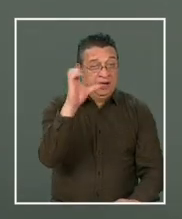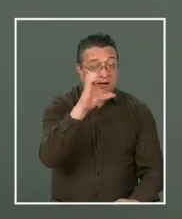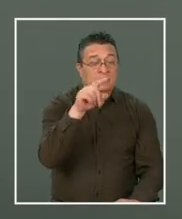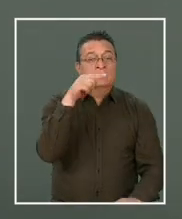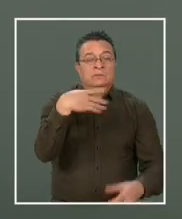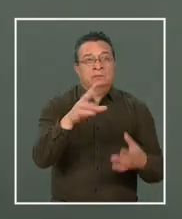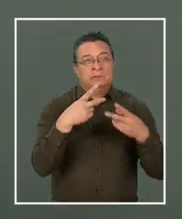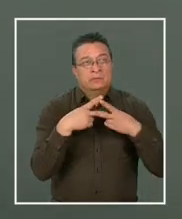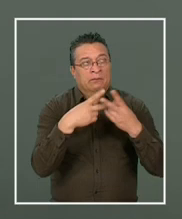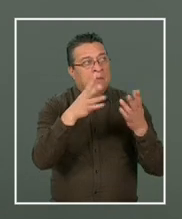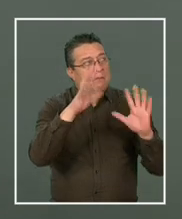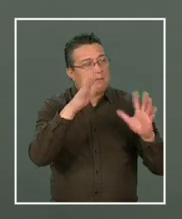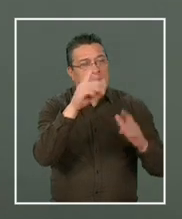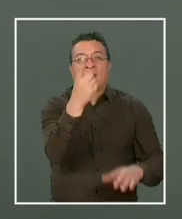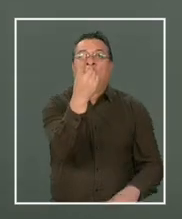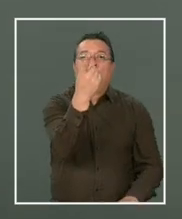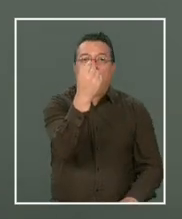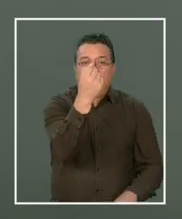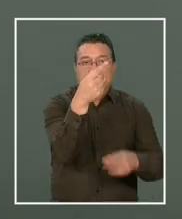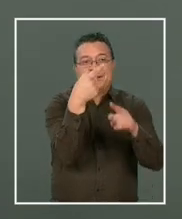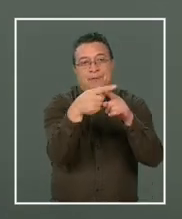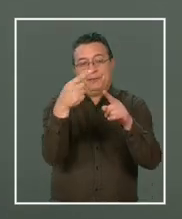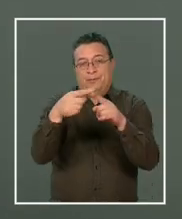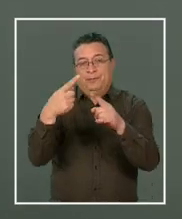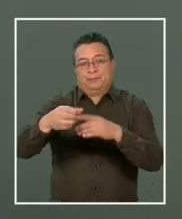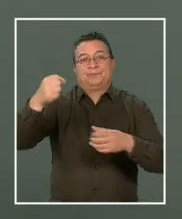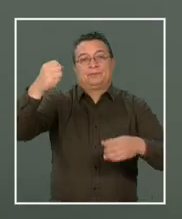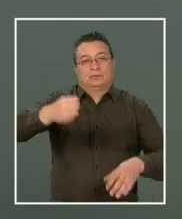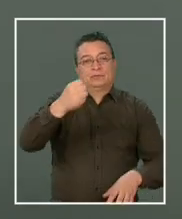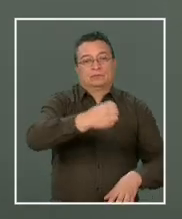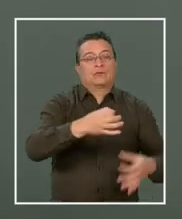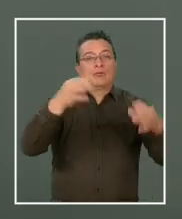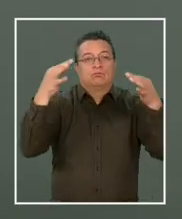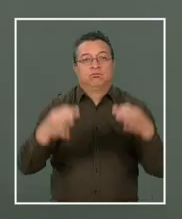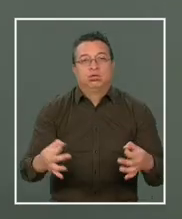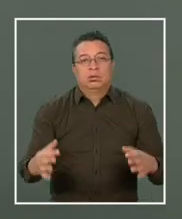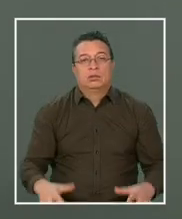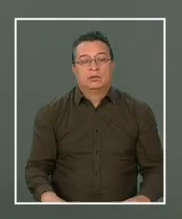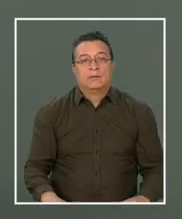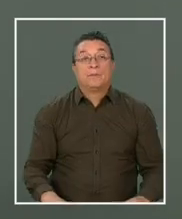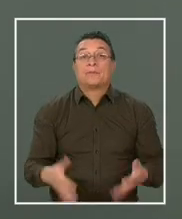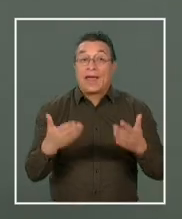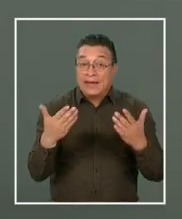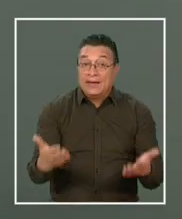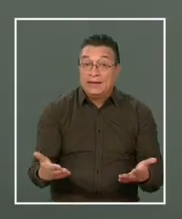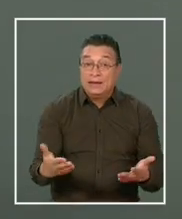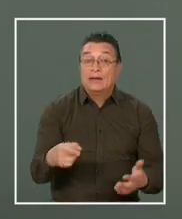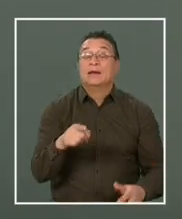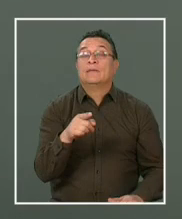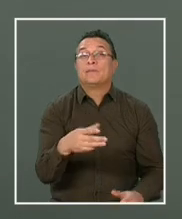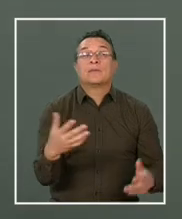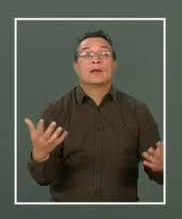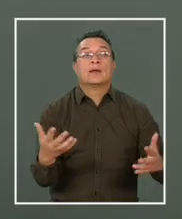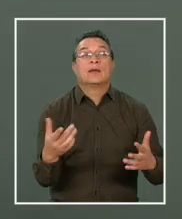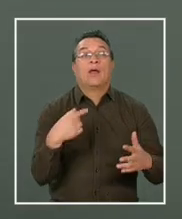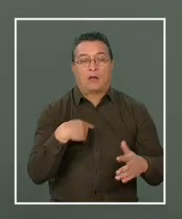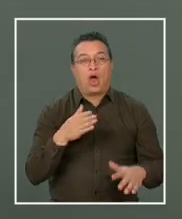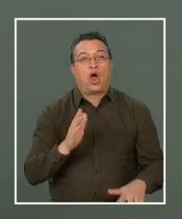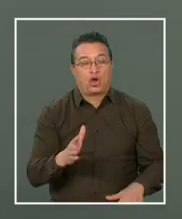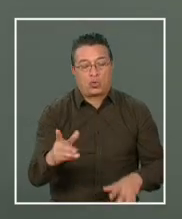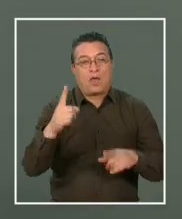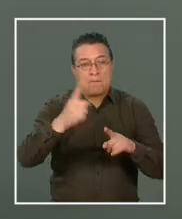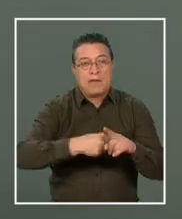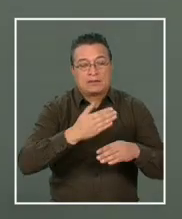se enteraron 11 hechos de homicidios consumados. Y con los que continuaron los meses